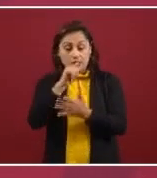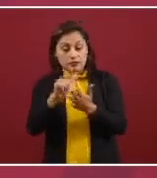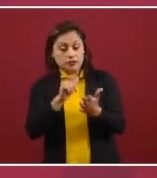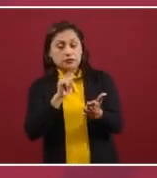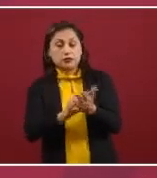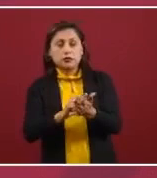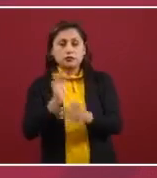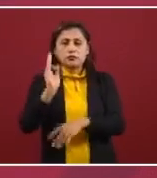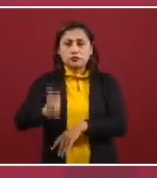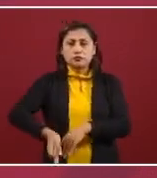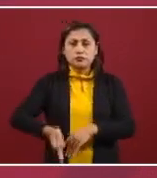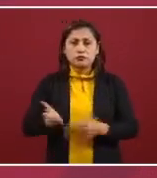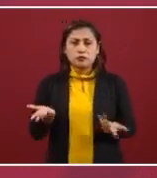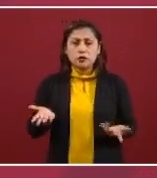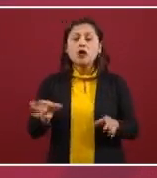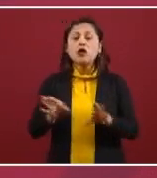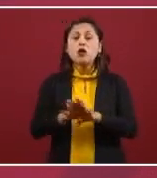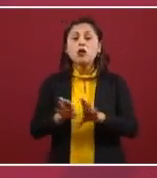se hacían trámites,